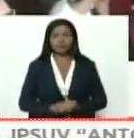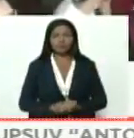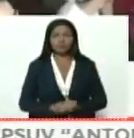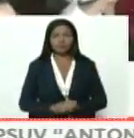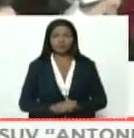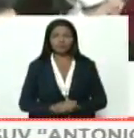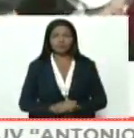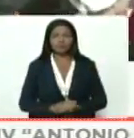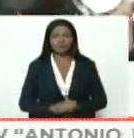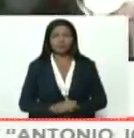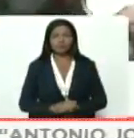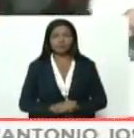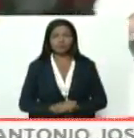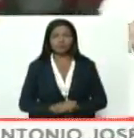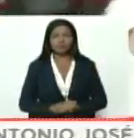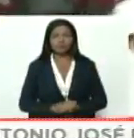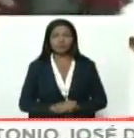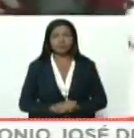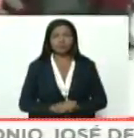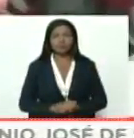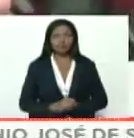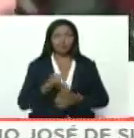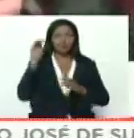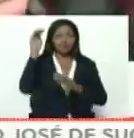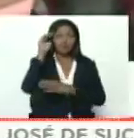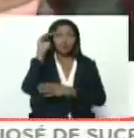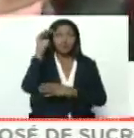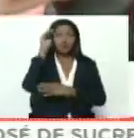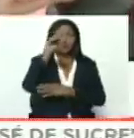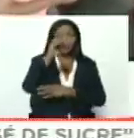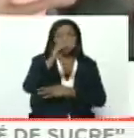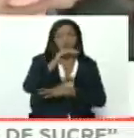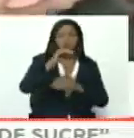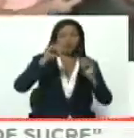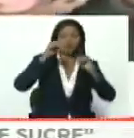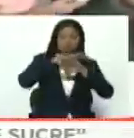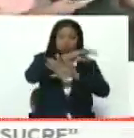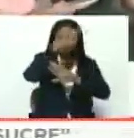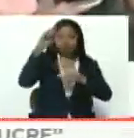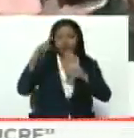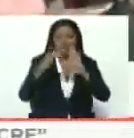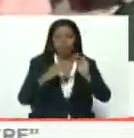Dice, un futuro pleno en